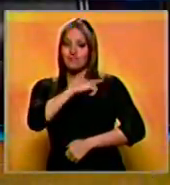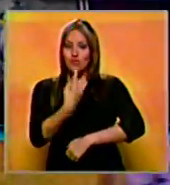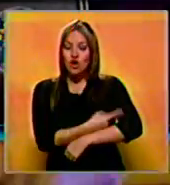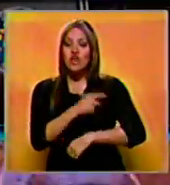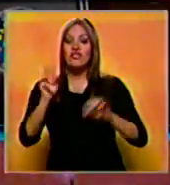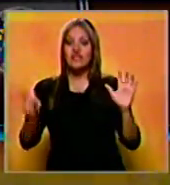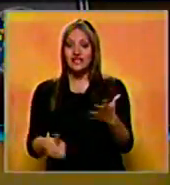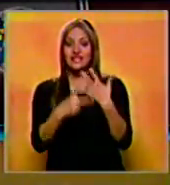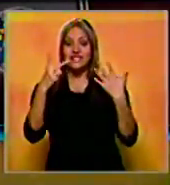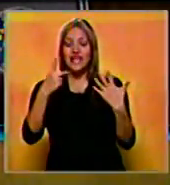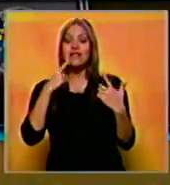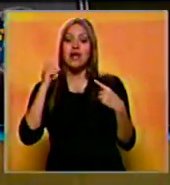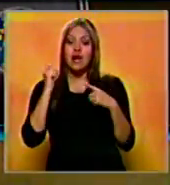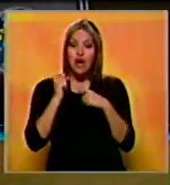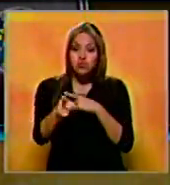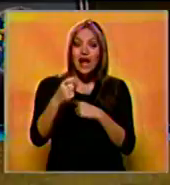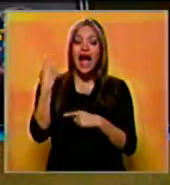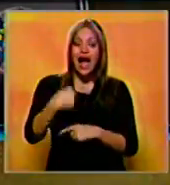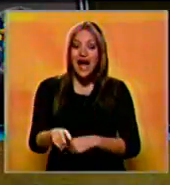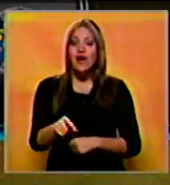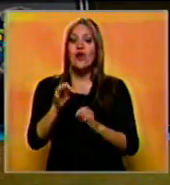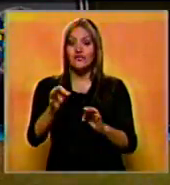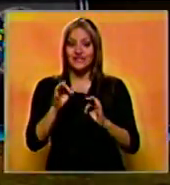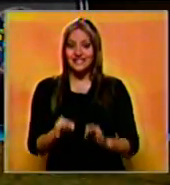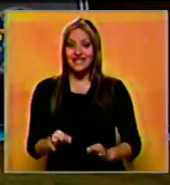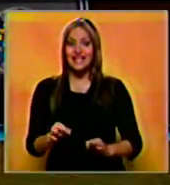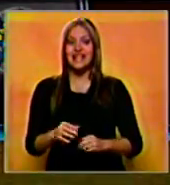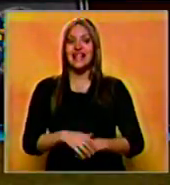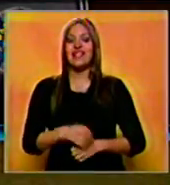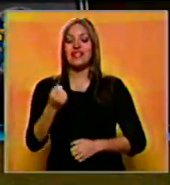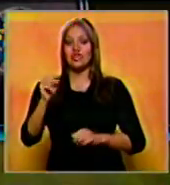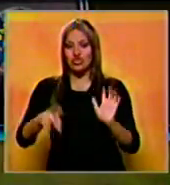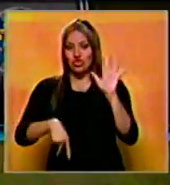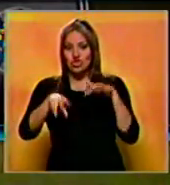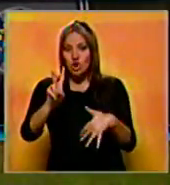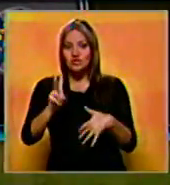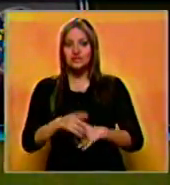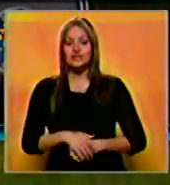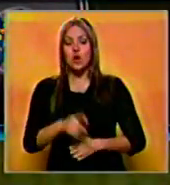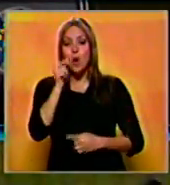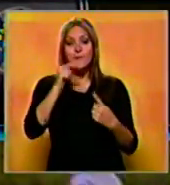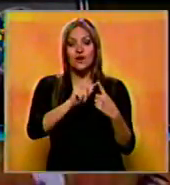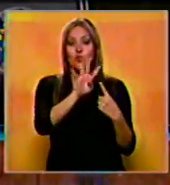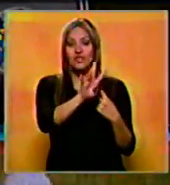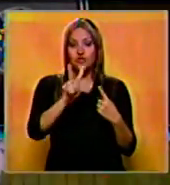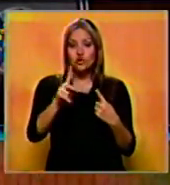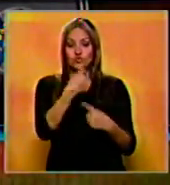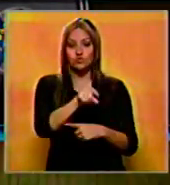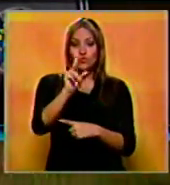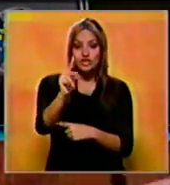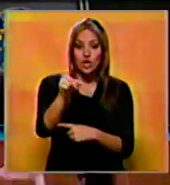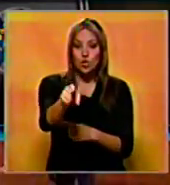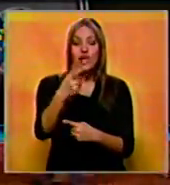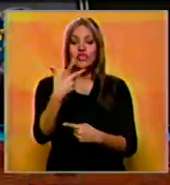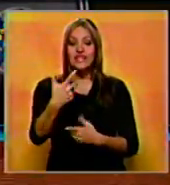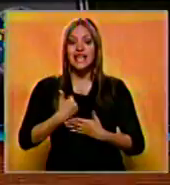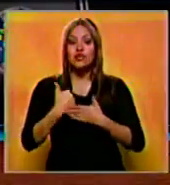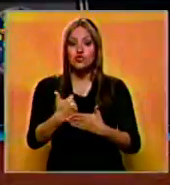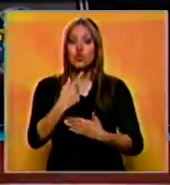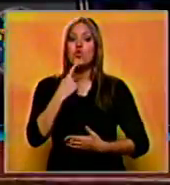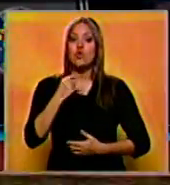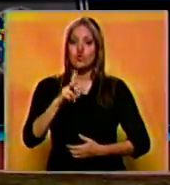17 imparables para asegurar su 12ª victoria de la temporada. Corey Aldridge batió de 4-2 con doble, 3 remolcadas y